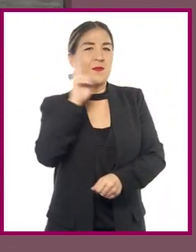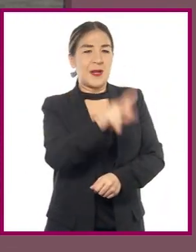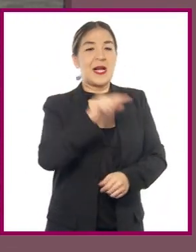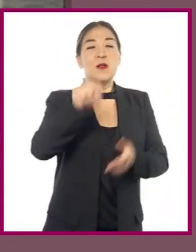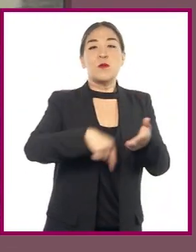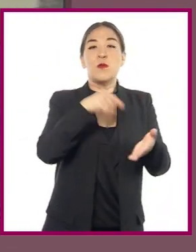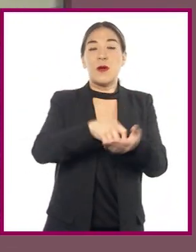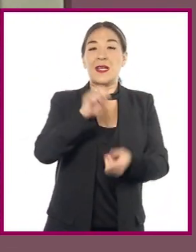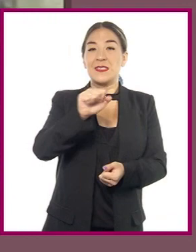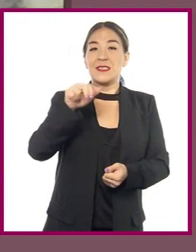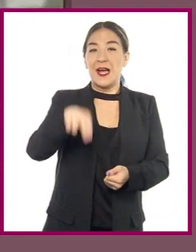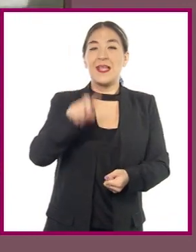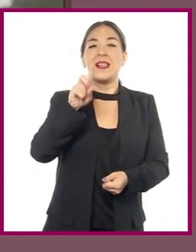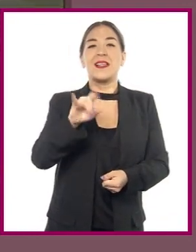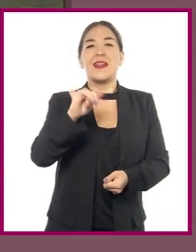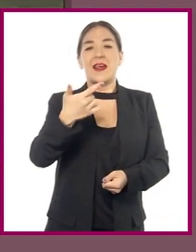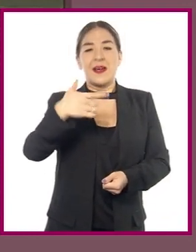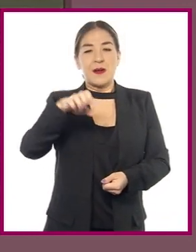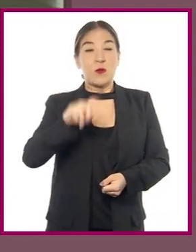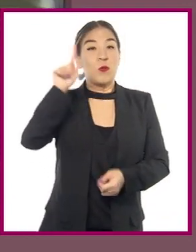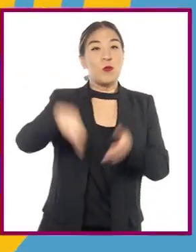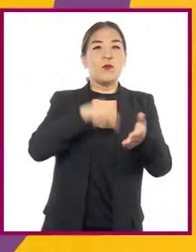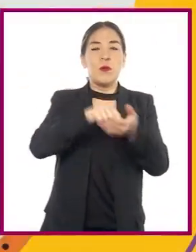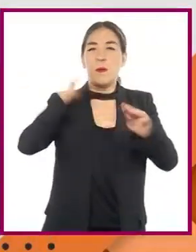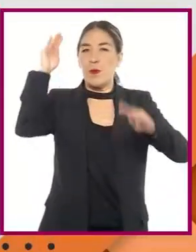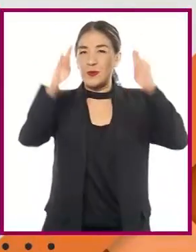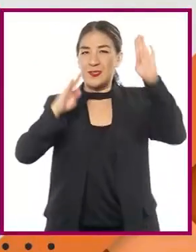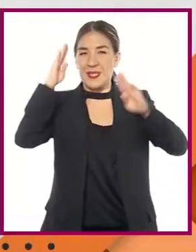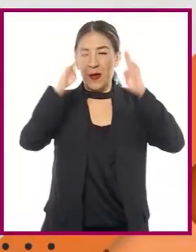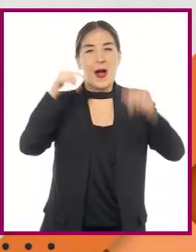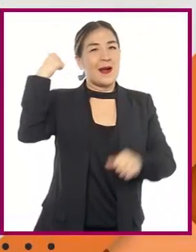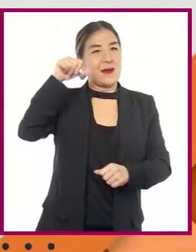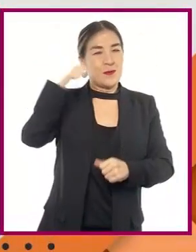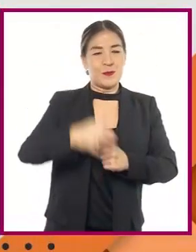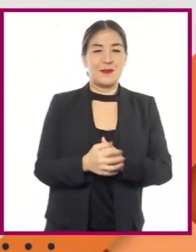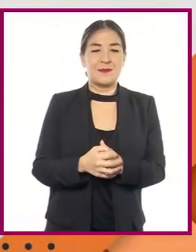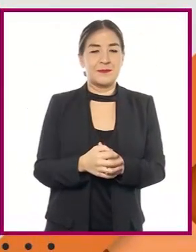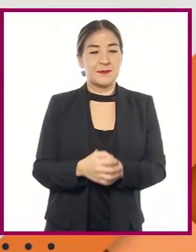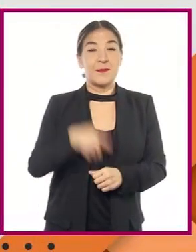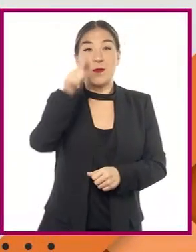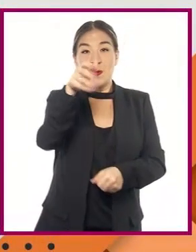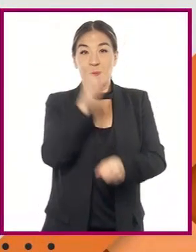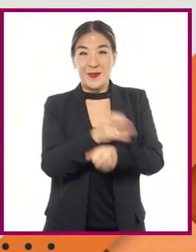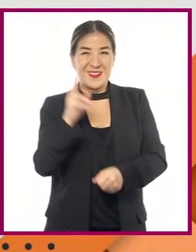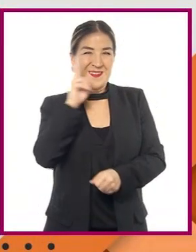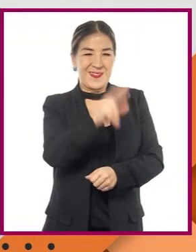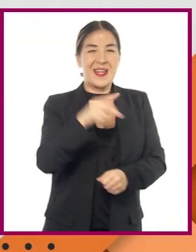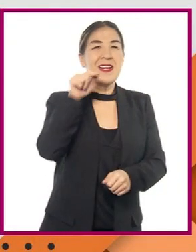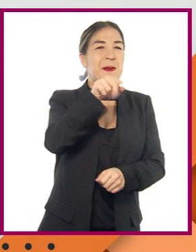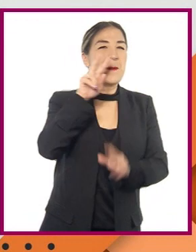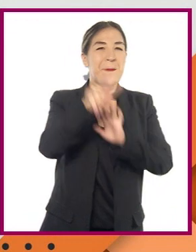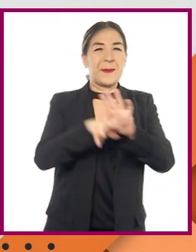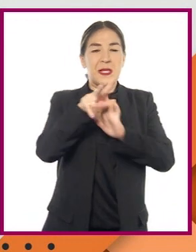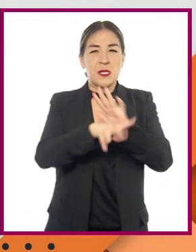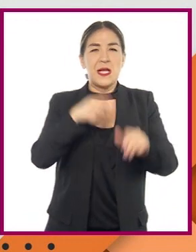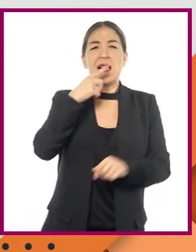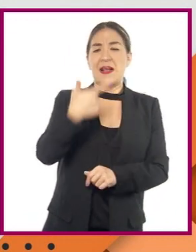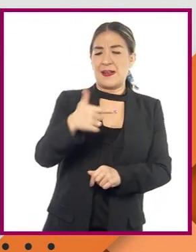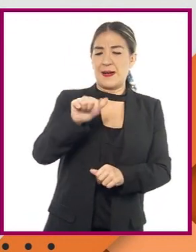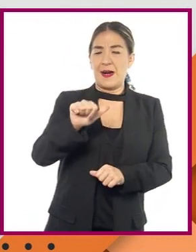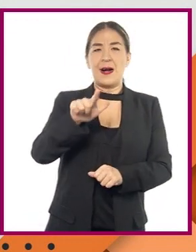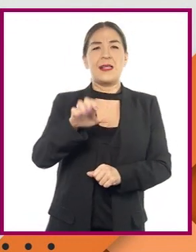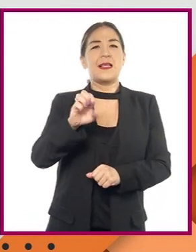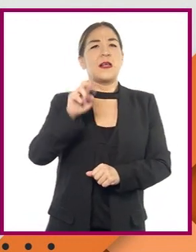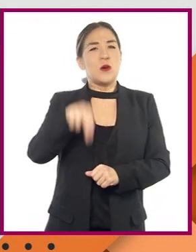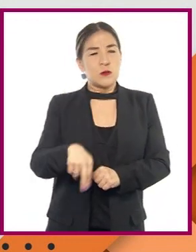San Diego, el Museo Histórico de Acapulco. Como pudieron observar y escuchar en el video, el galeón de Manila,